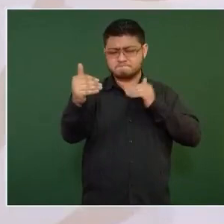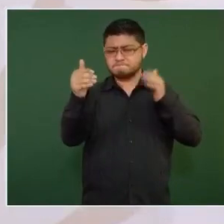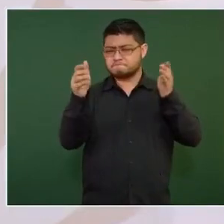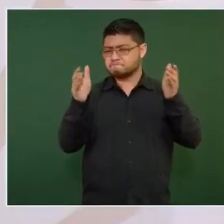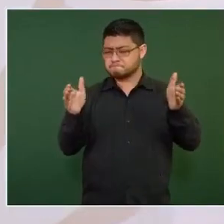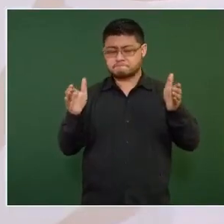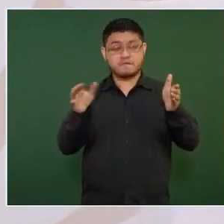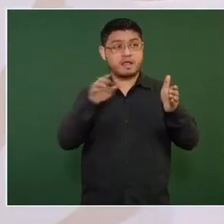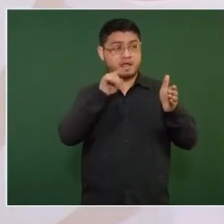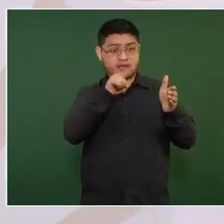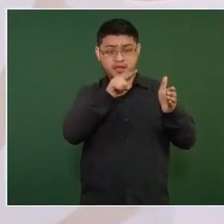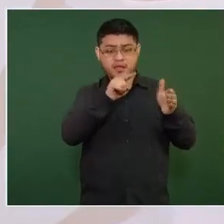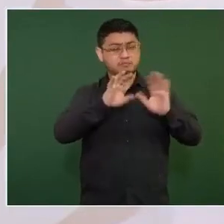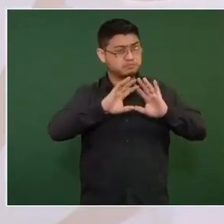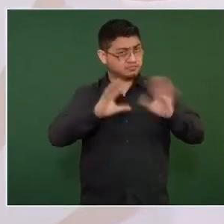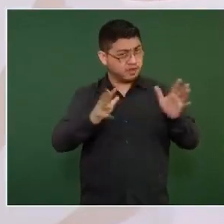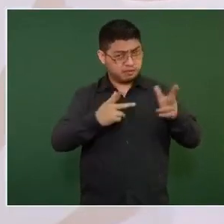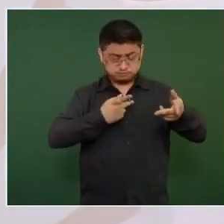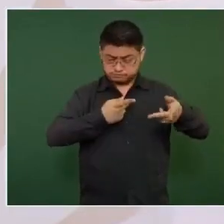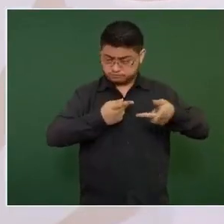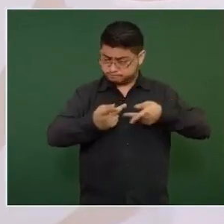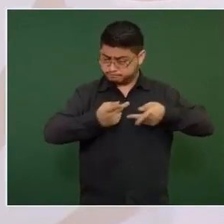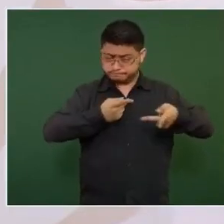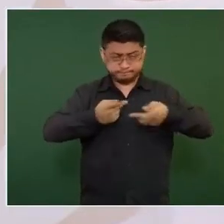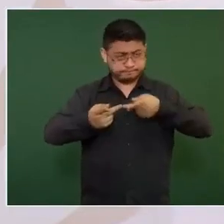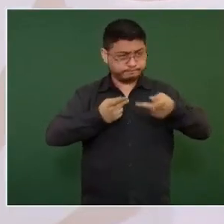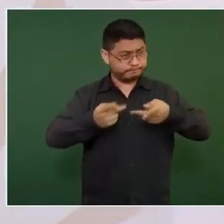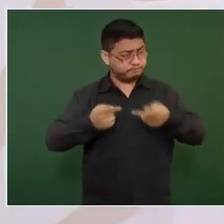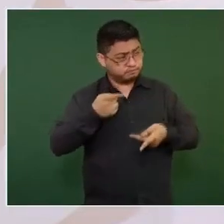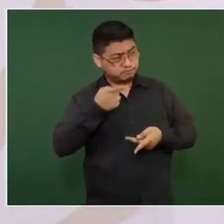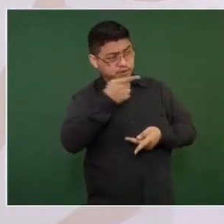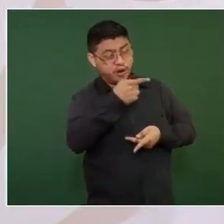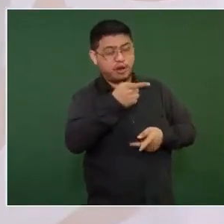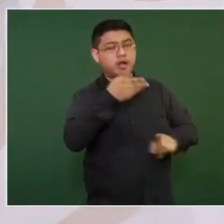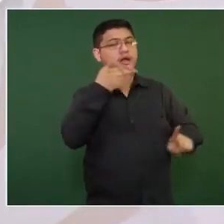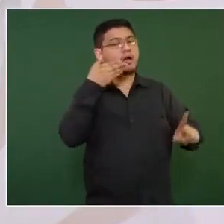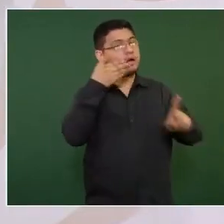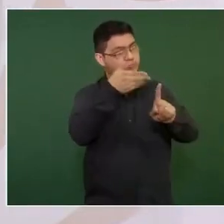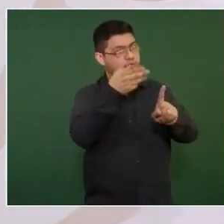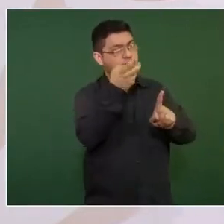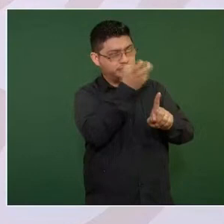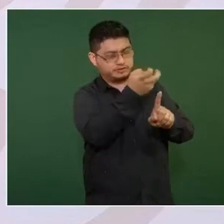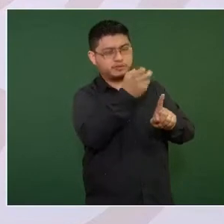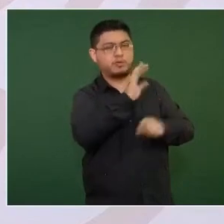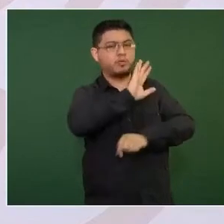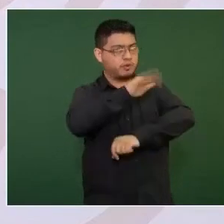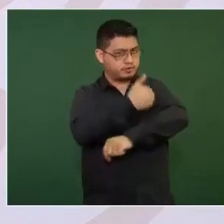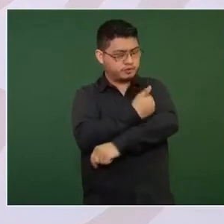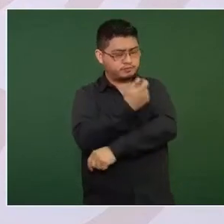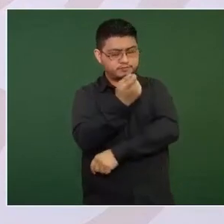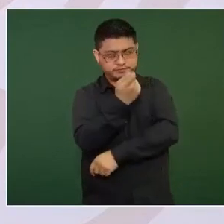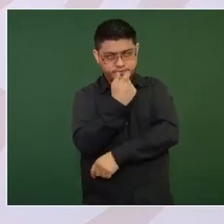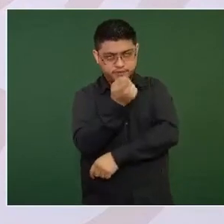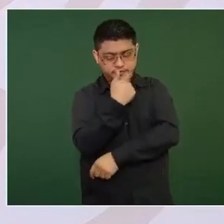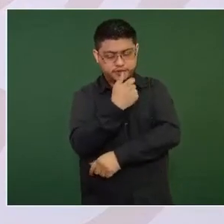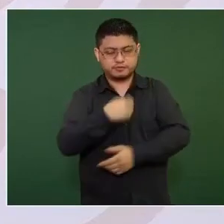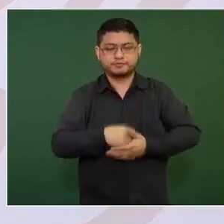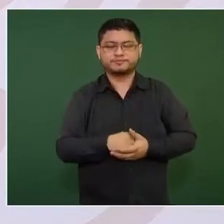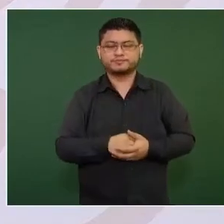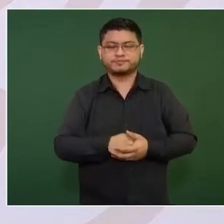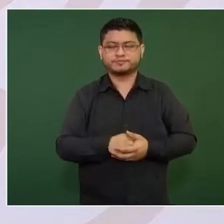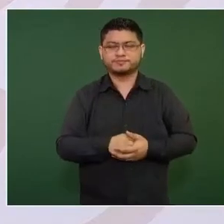que se está preparando con ese propósito. Aquí quiero